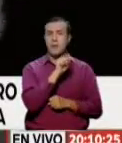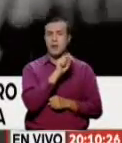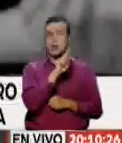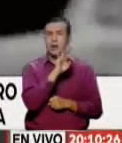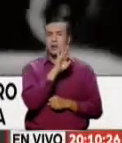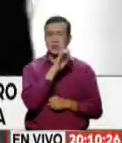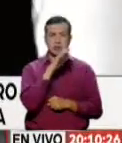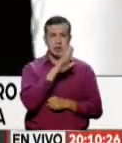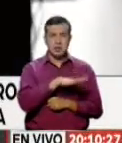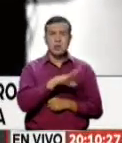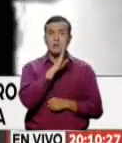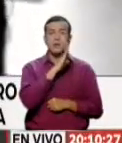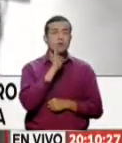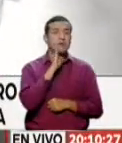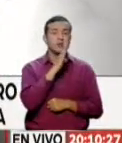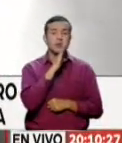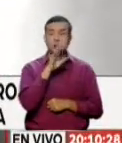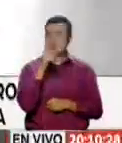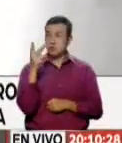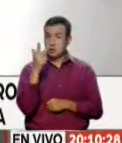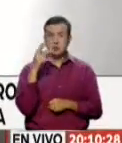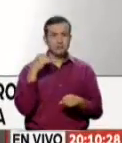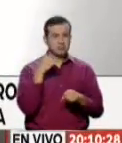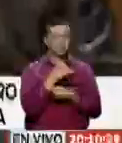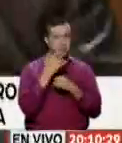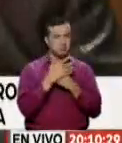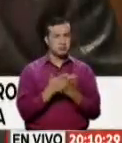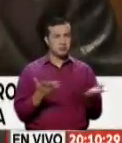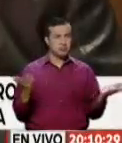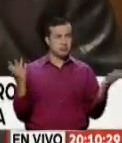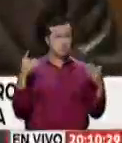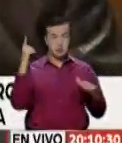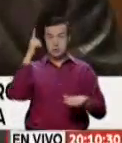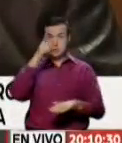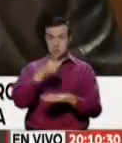sobre las calles Chiris y Tomás de Berlanga en el norte de Quito. He